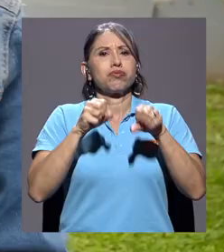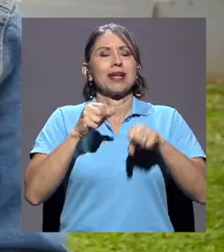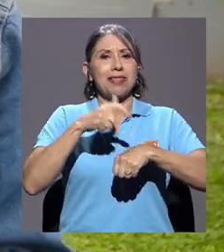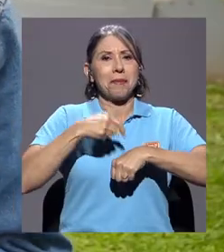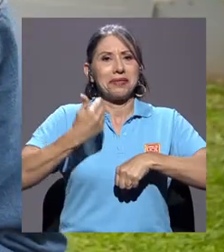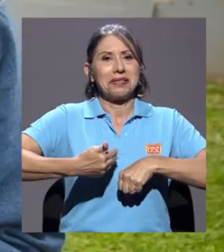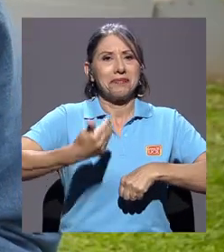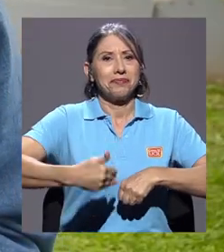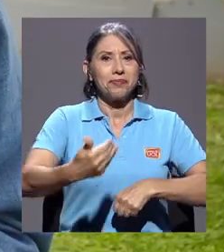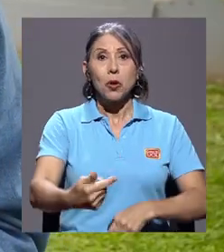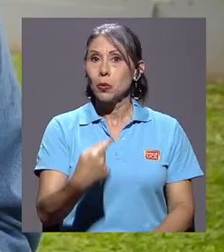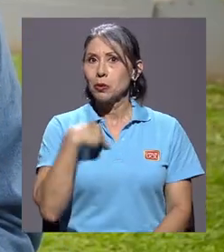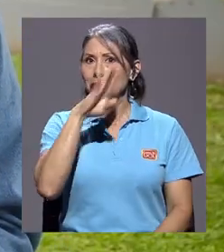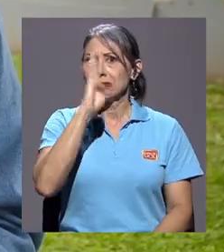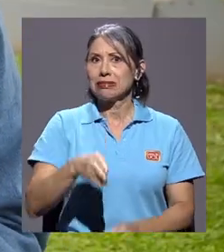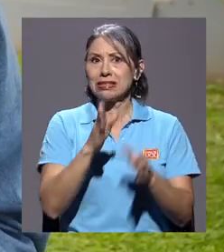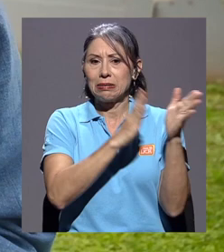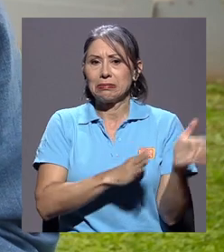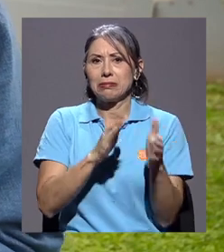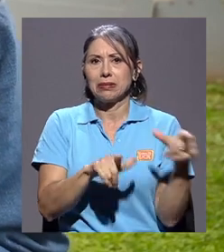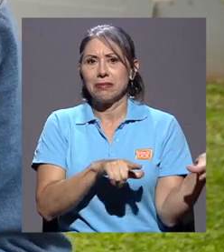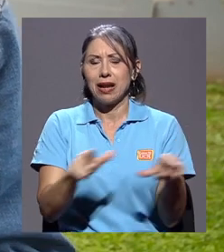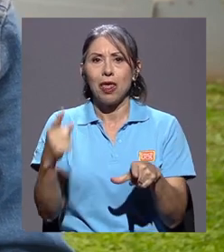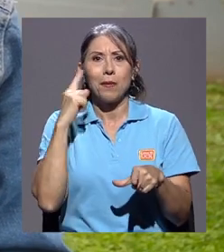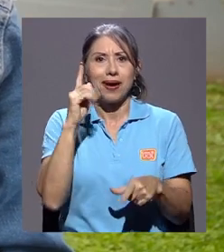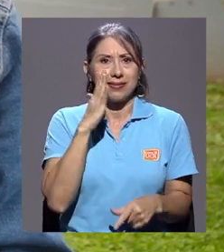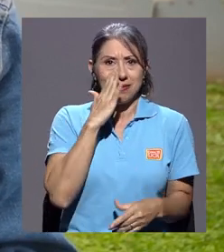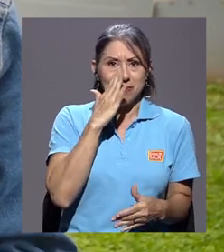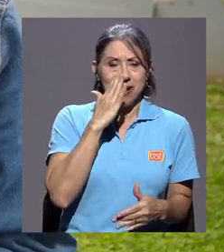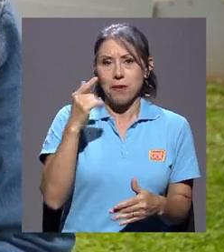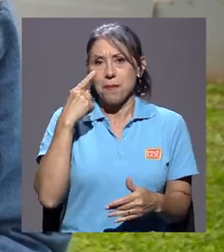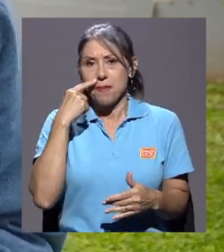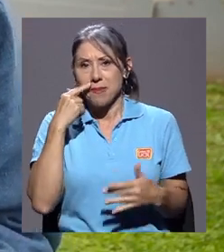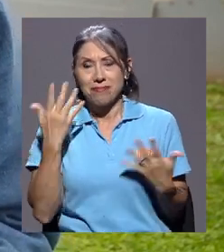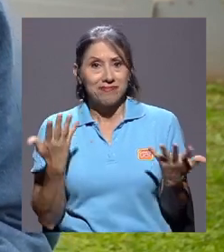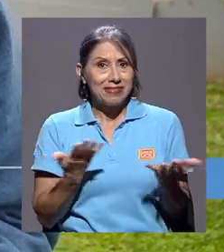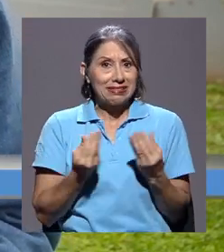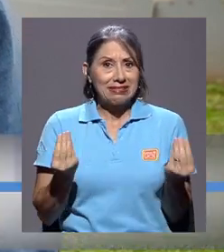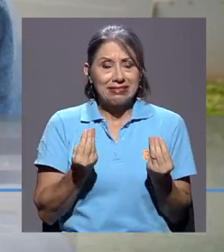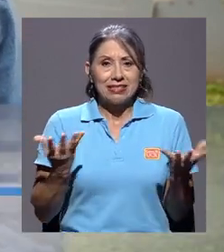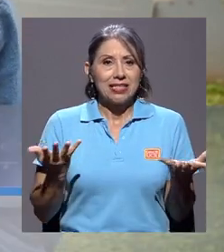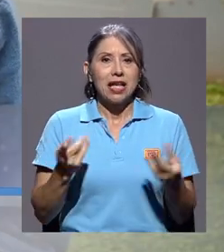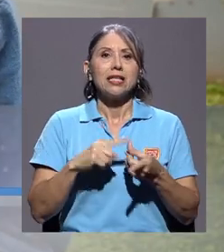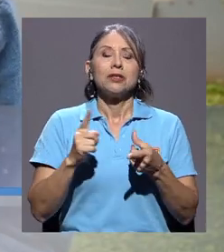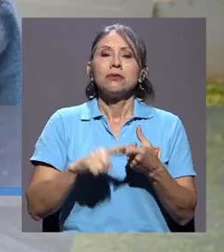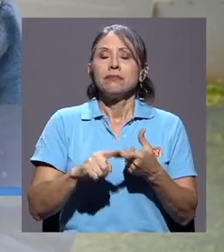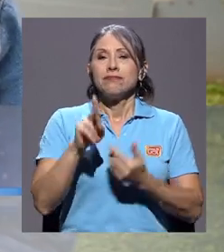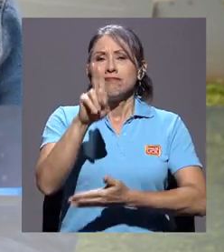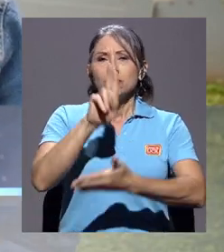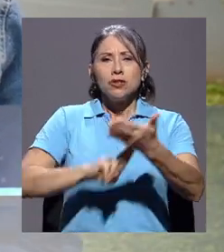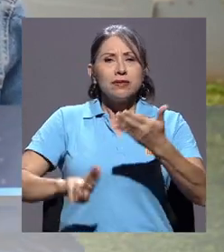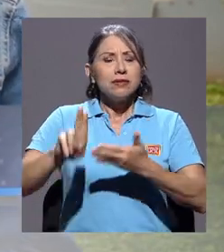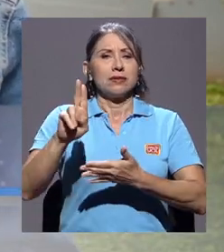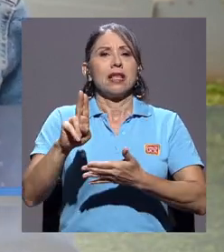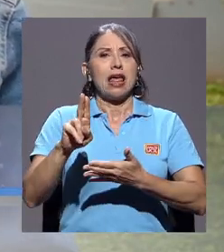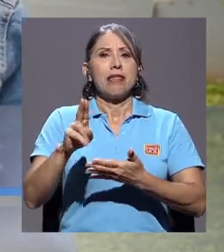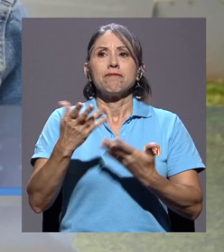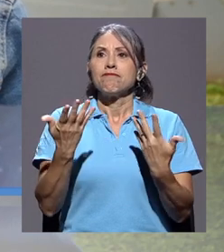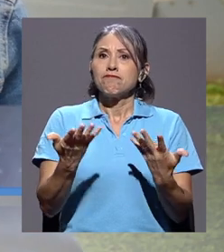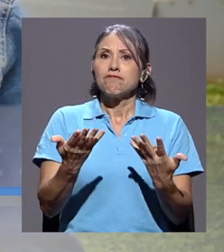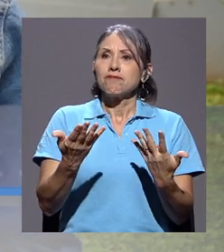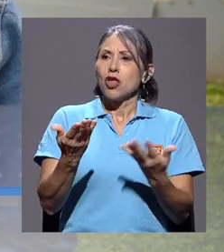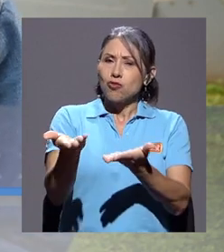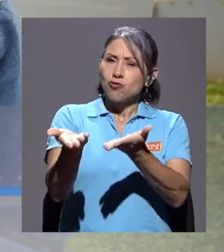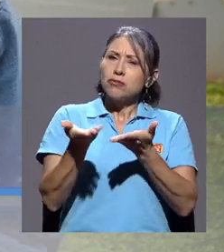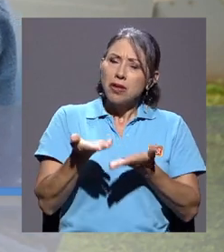Nunca se está preparado para ser mamá, nunca se está preparado para ser papá. Entonces la universidad en ese caso nos ofrece a